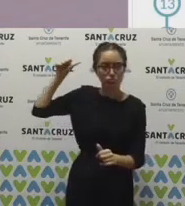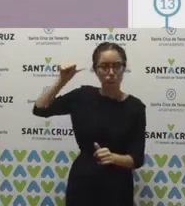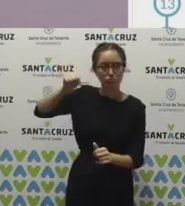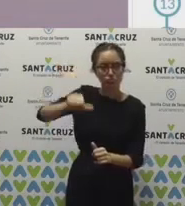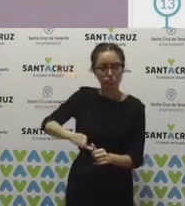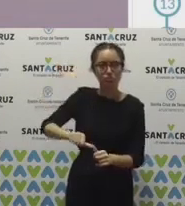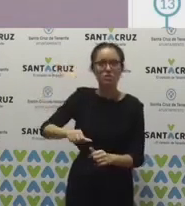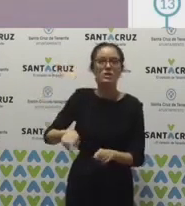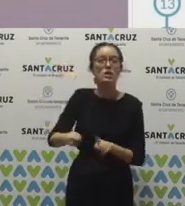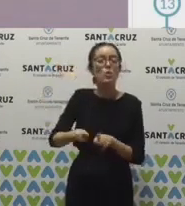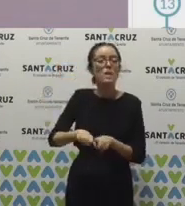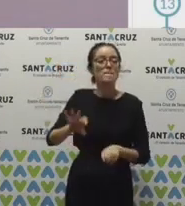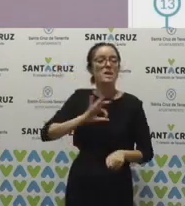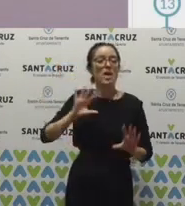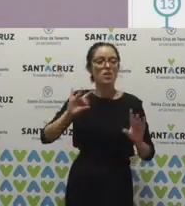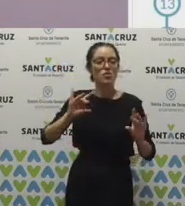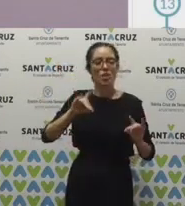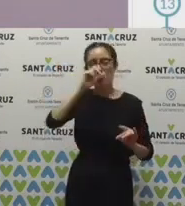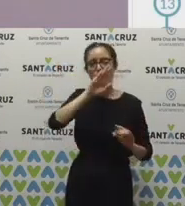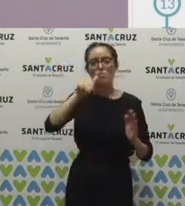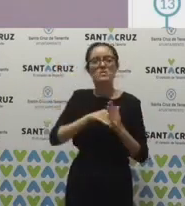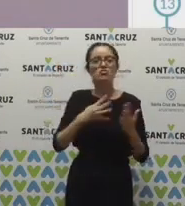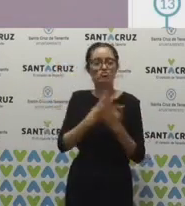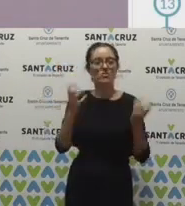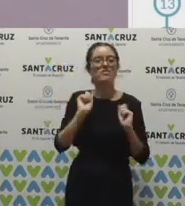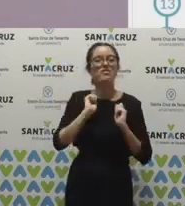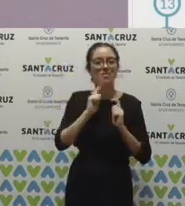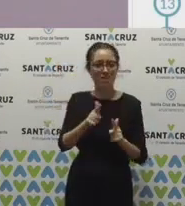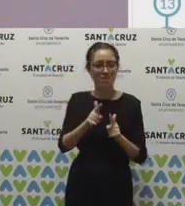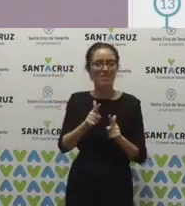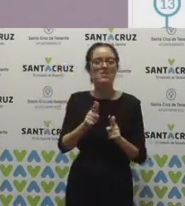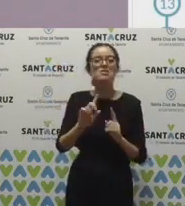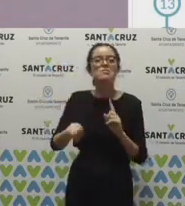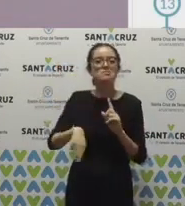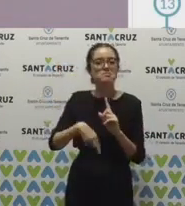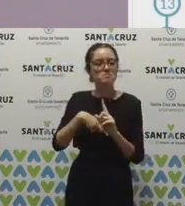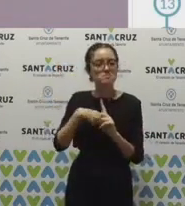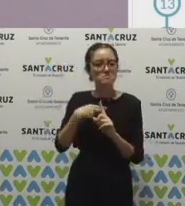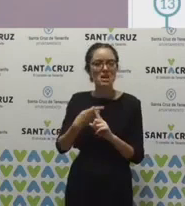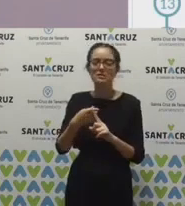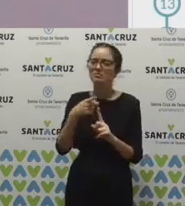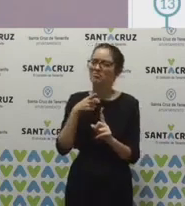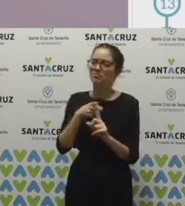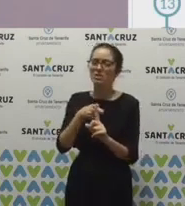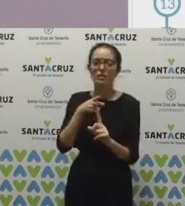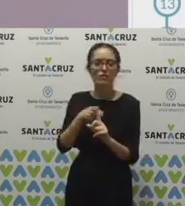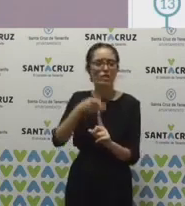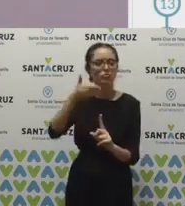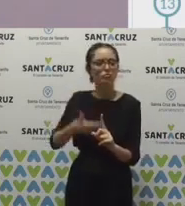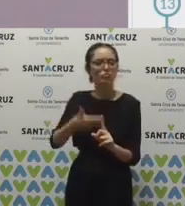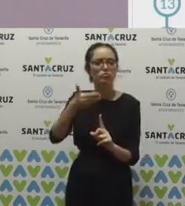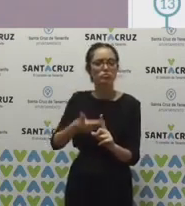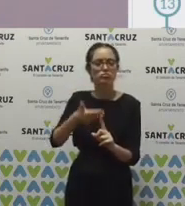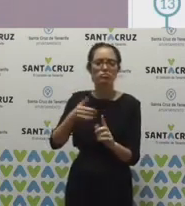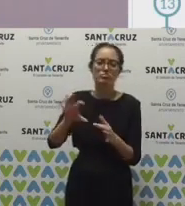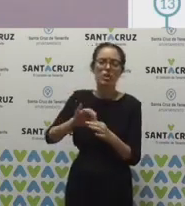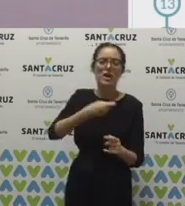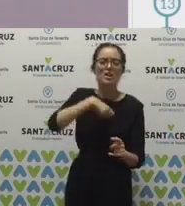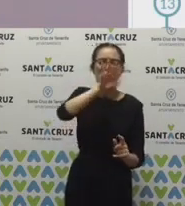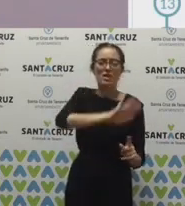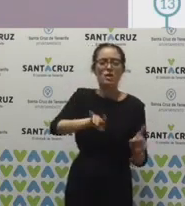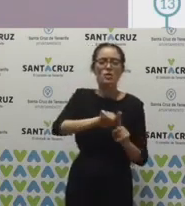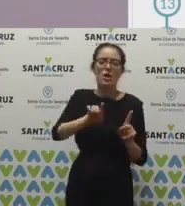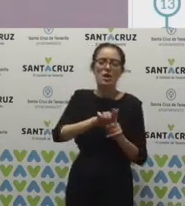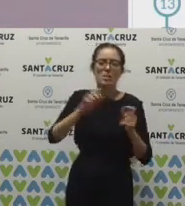concesión de la medalla de oro 2019 y su consideración como uno de los grandes referentes del estado en la materia de merecimiento